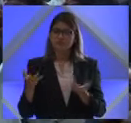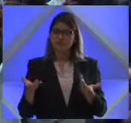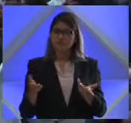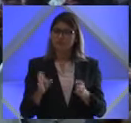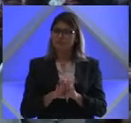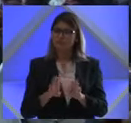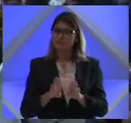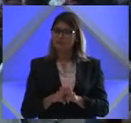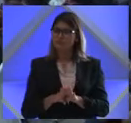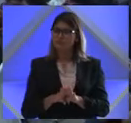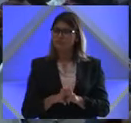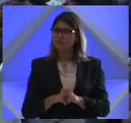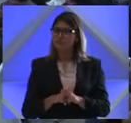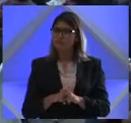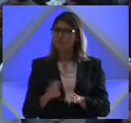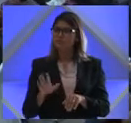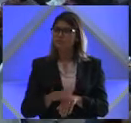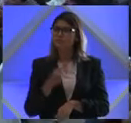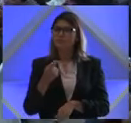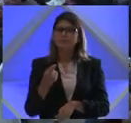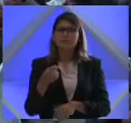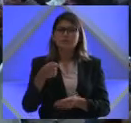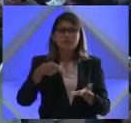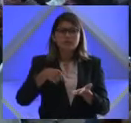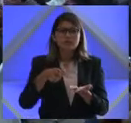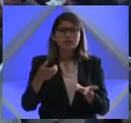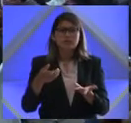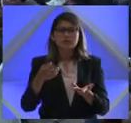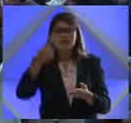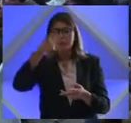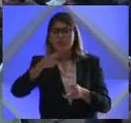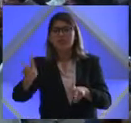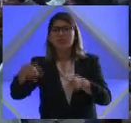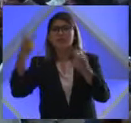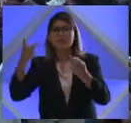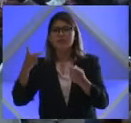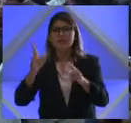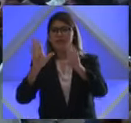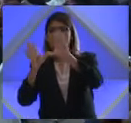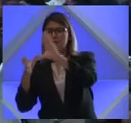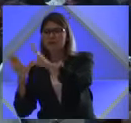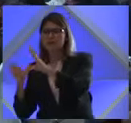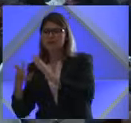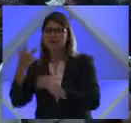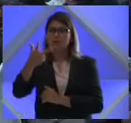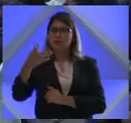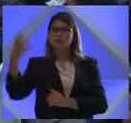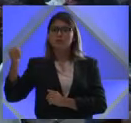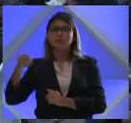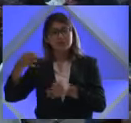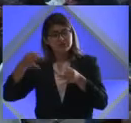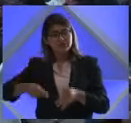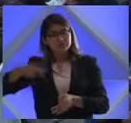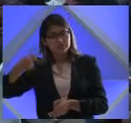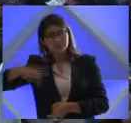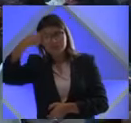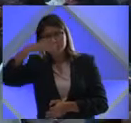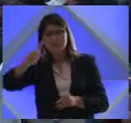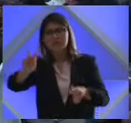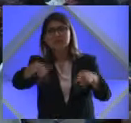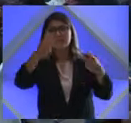que perdón está porque vendió los 10 8 y 9 no están eran mexicanos y los pasó al otro lado en europa